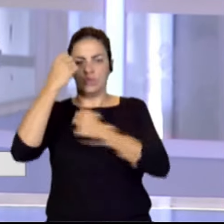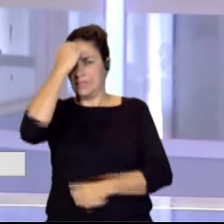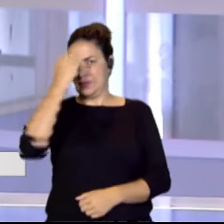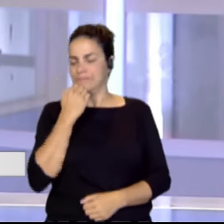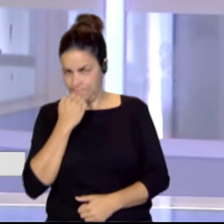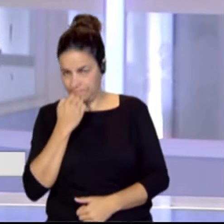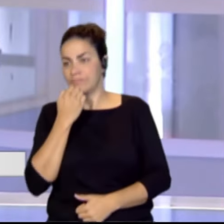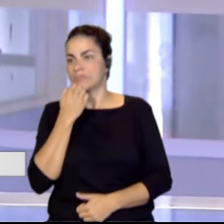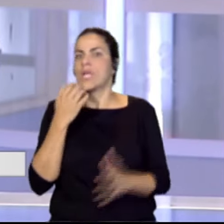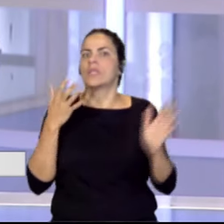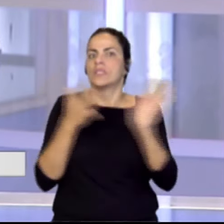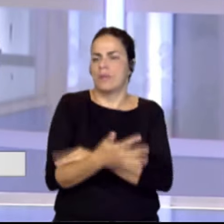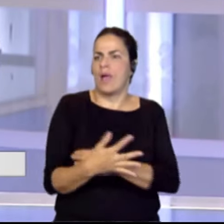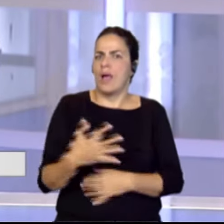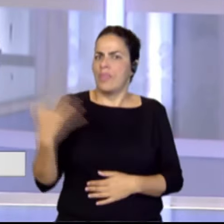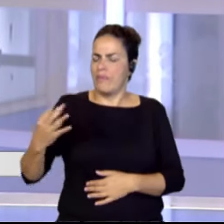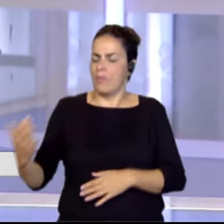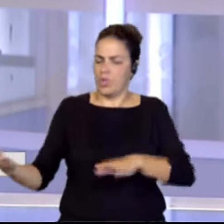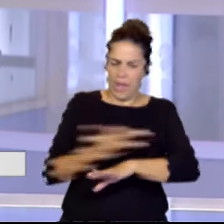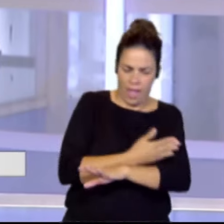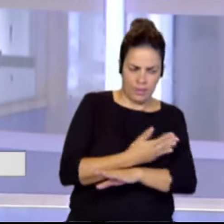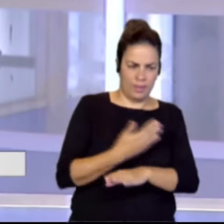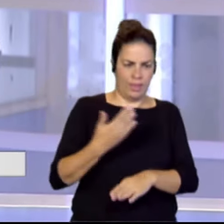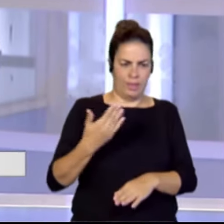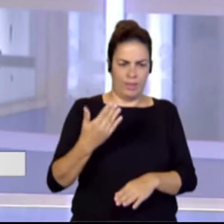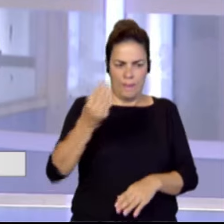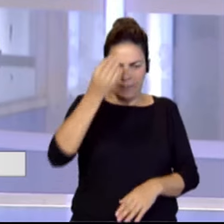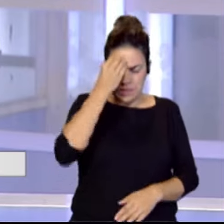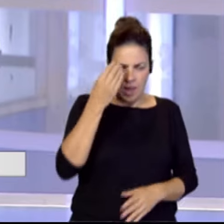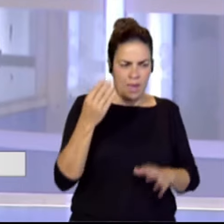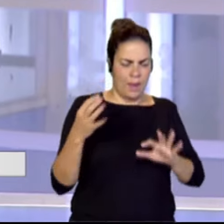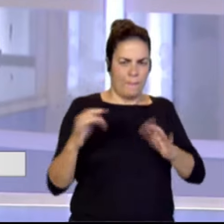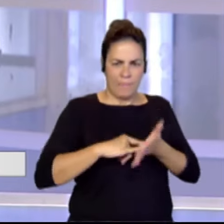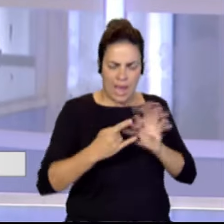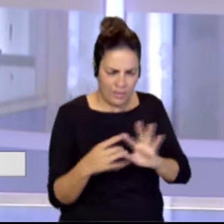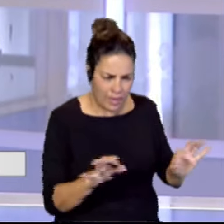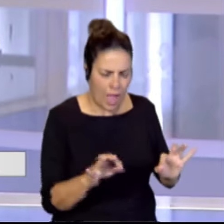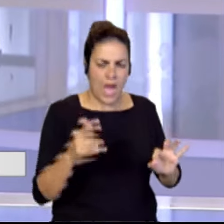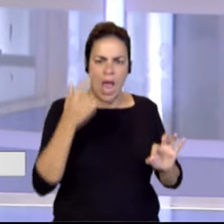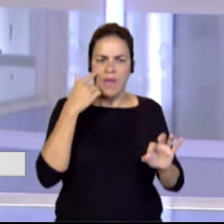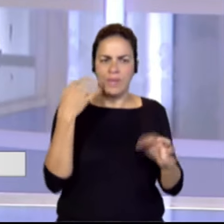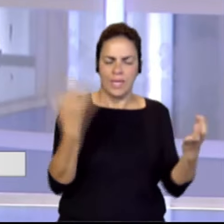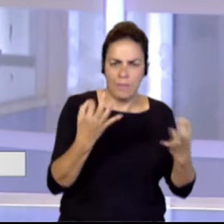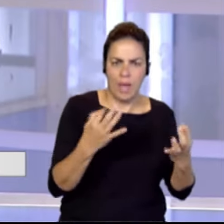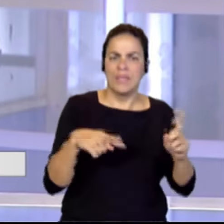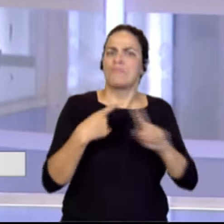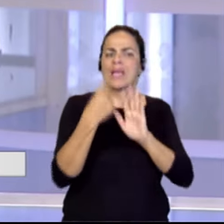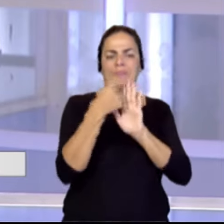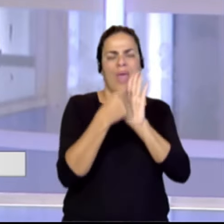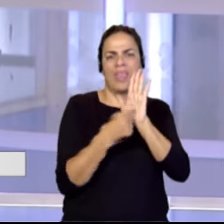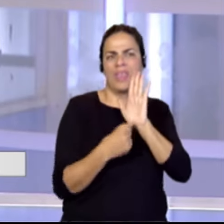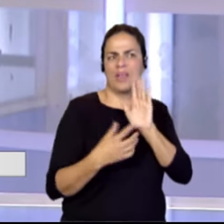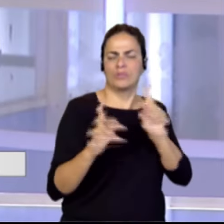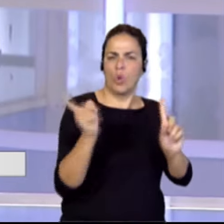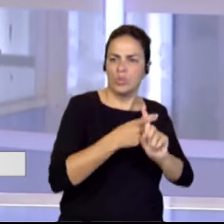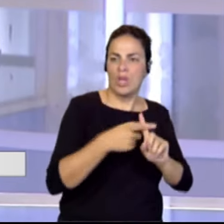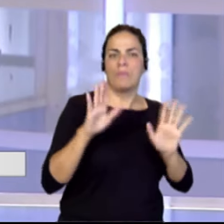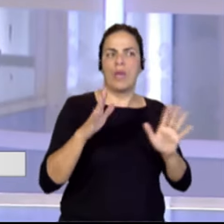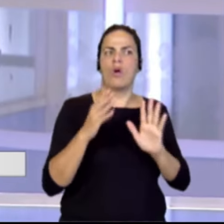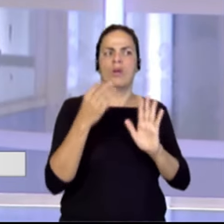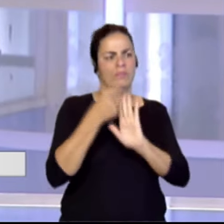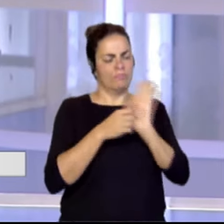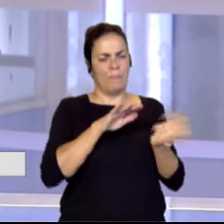delante de las cosas planificar con cuidado ver lo que está ocurriendo ver las proporciones y tomar medidas pero medidas decididas no parchear con